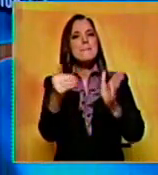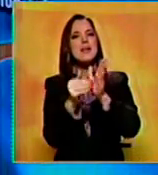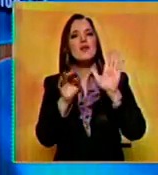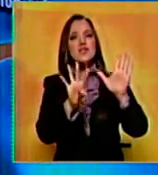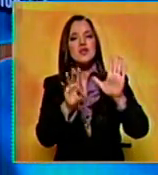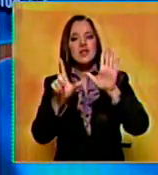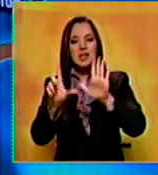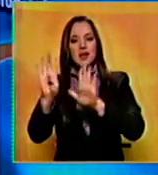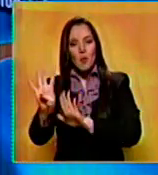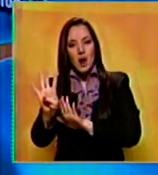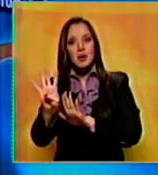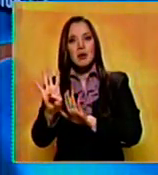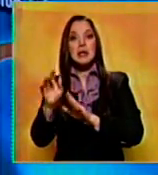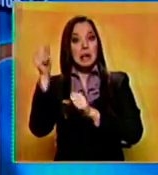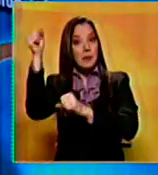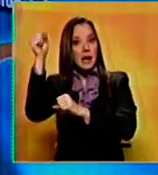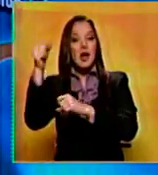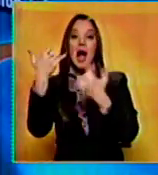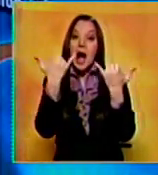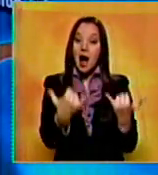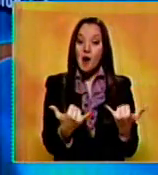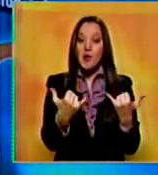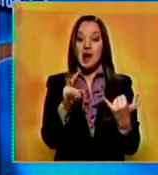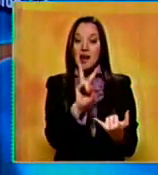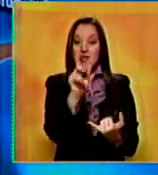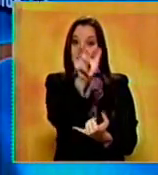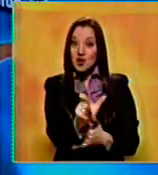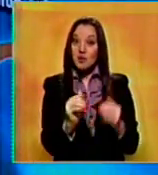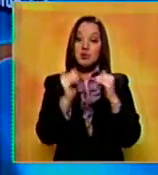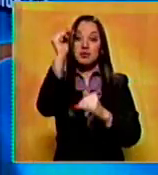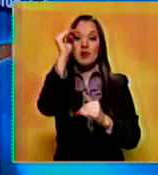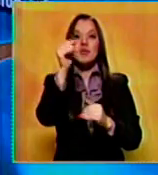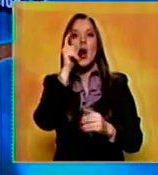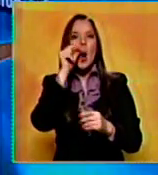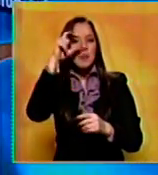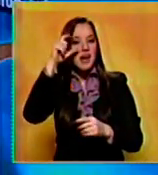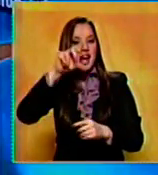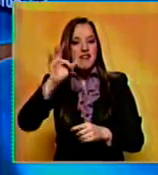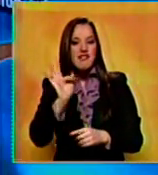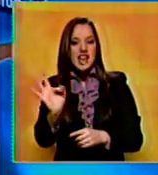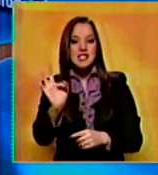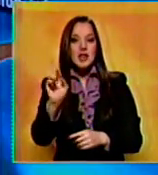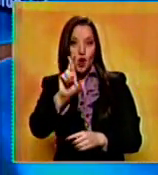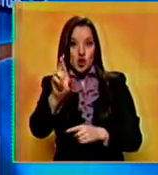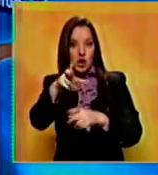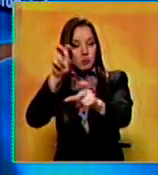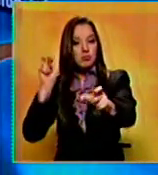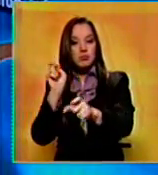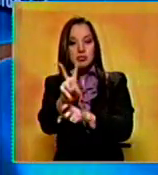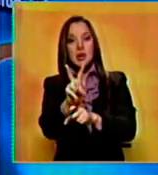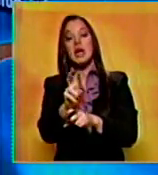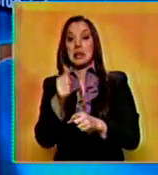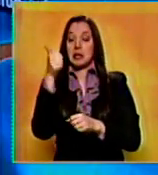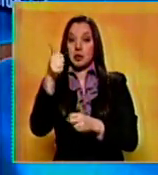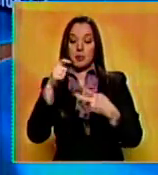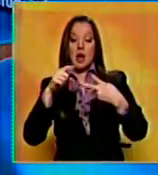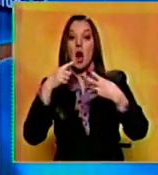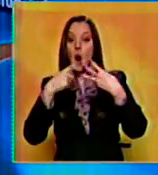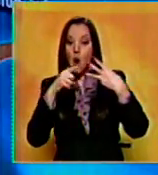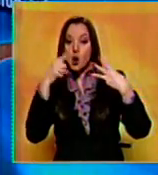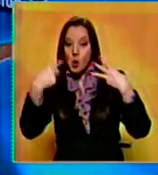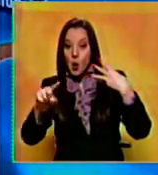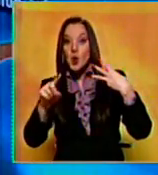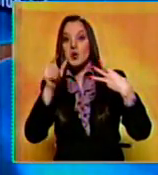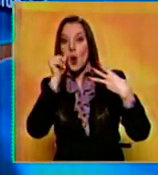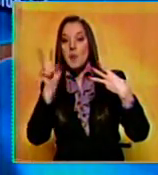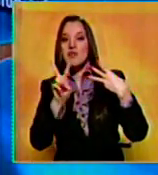Una jornada muy positiva para los venezolanos. Francisco Rodríguez llegó a 33 rescates en esta campaña y Héctor Rondón ganó su tercer juego. Además,